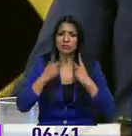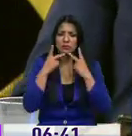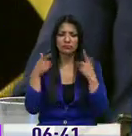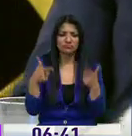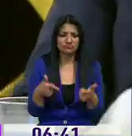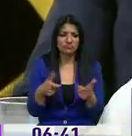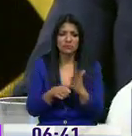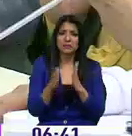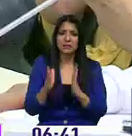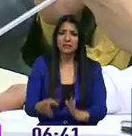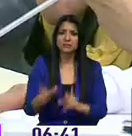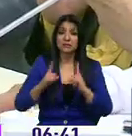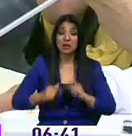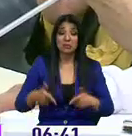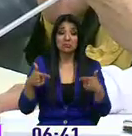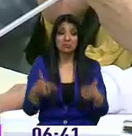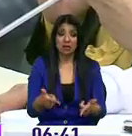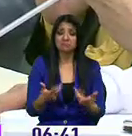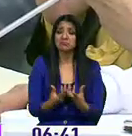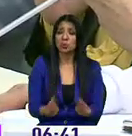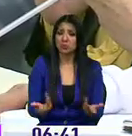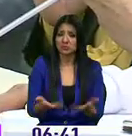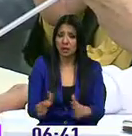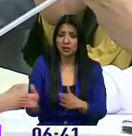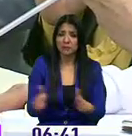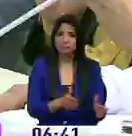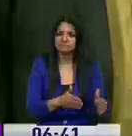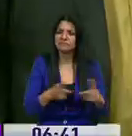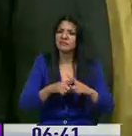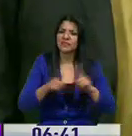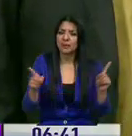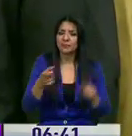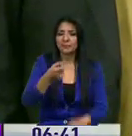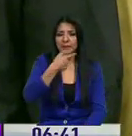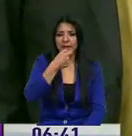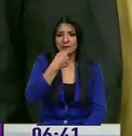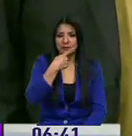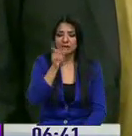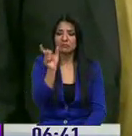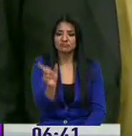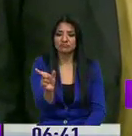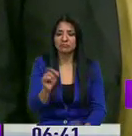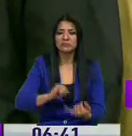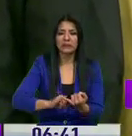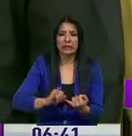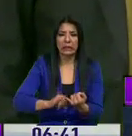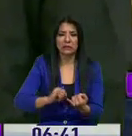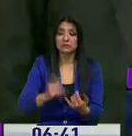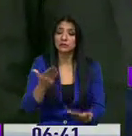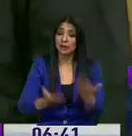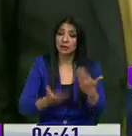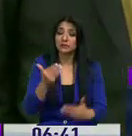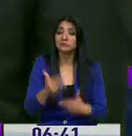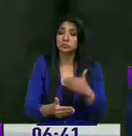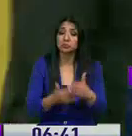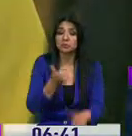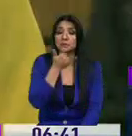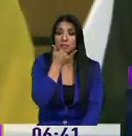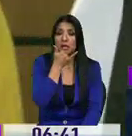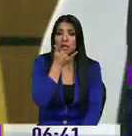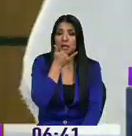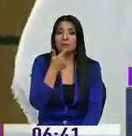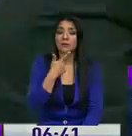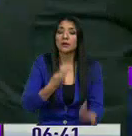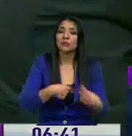de la ministra cargo finalmente dijo que los temas de insumos y medicamentos como los del vih también se presume posibles de irregularidades de los procesos